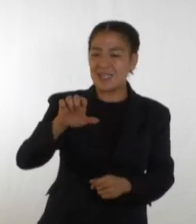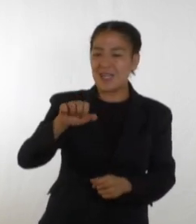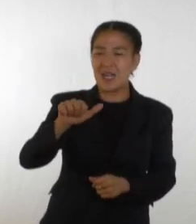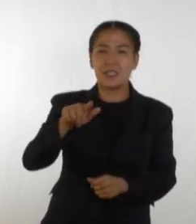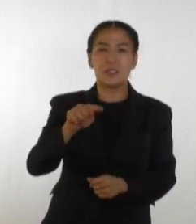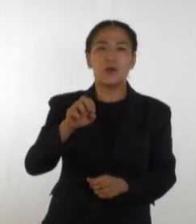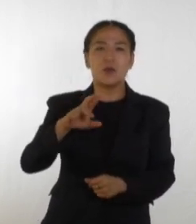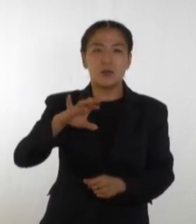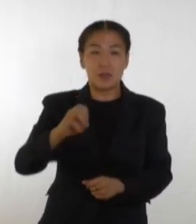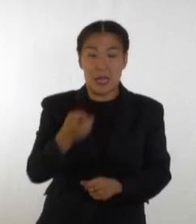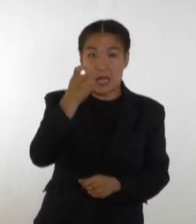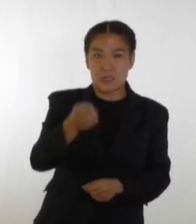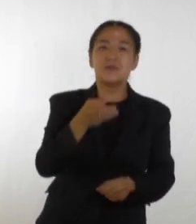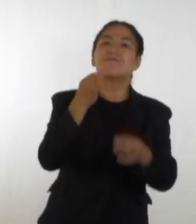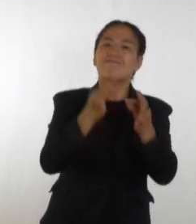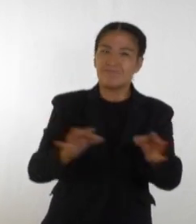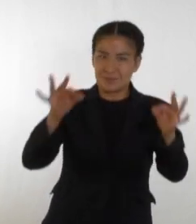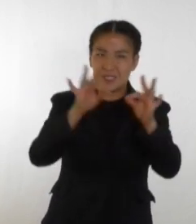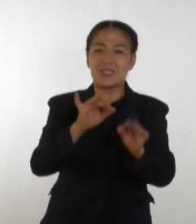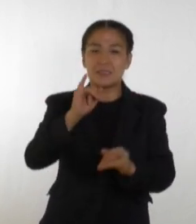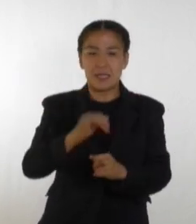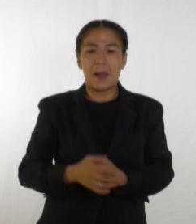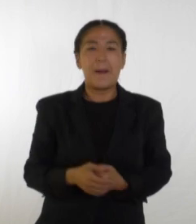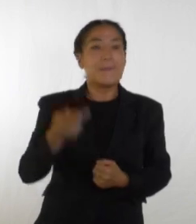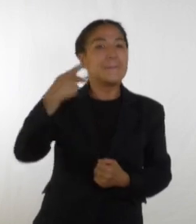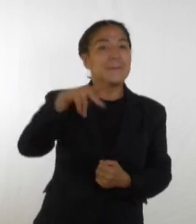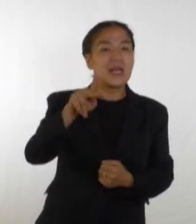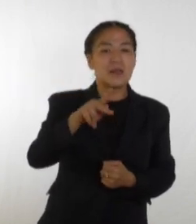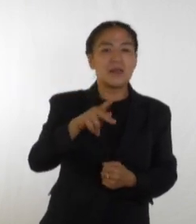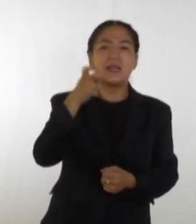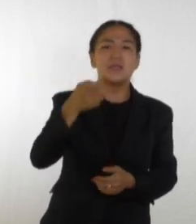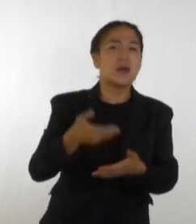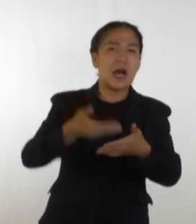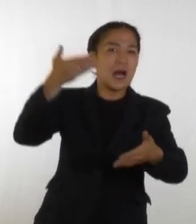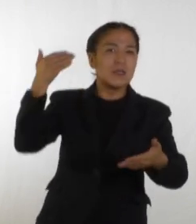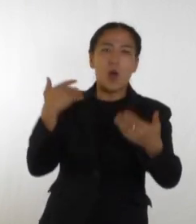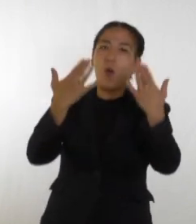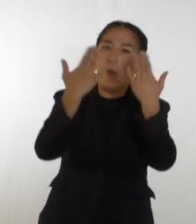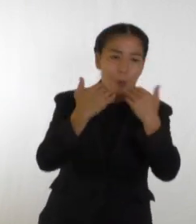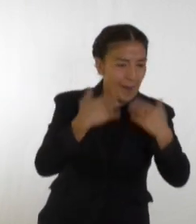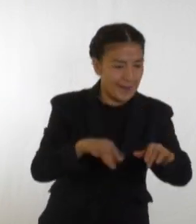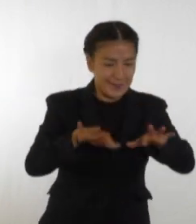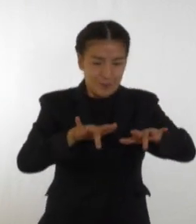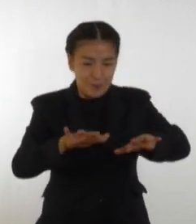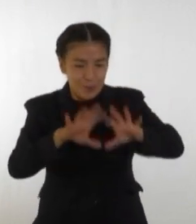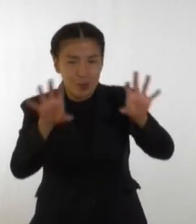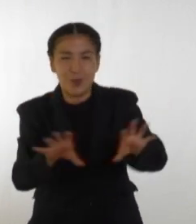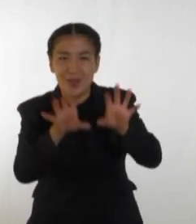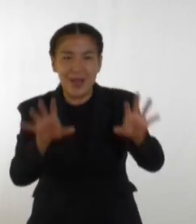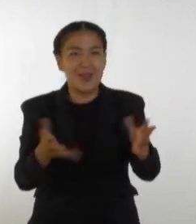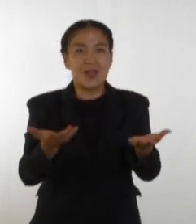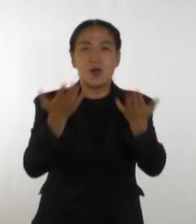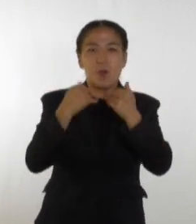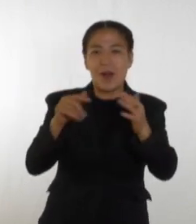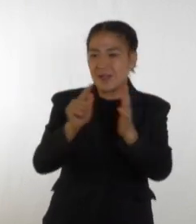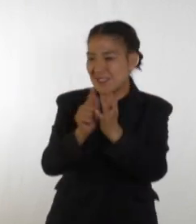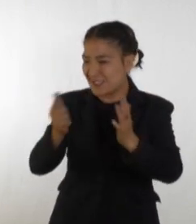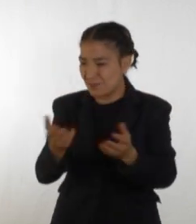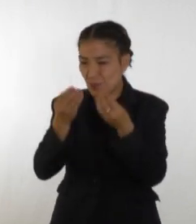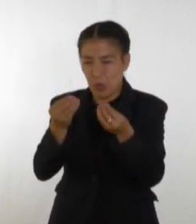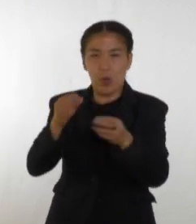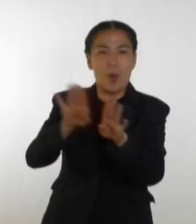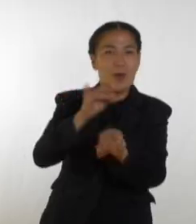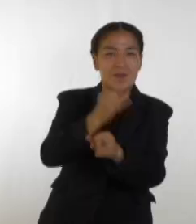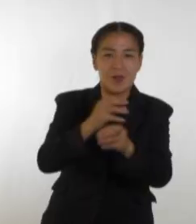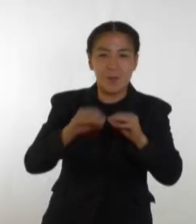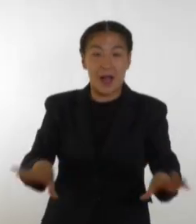aleatorio, y eso es importantísimo, pero para entonces, no había computadoras, no había maneras de trabajar con muchos